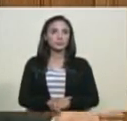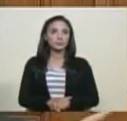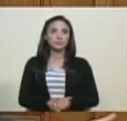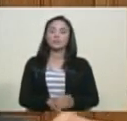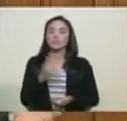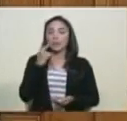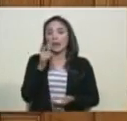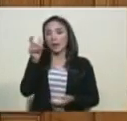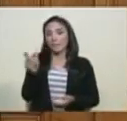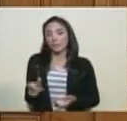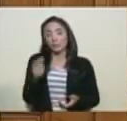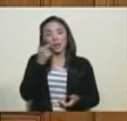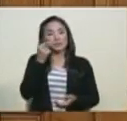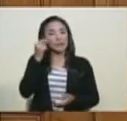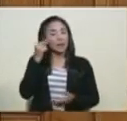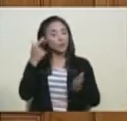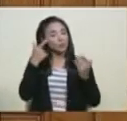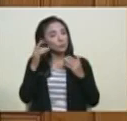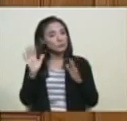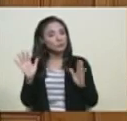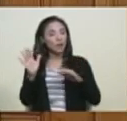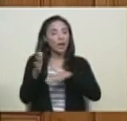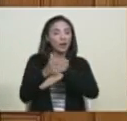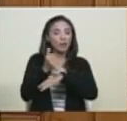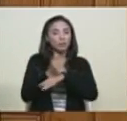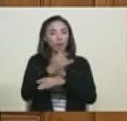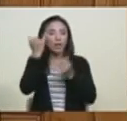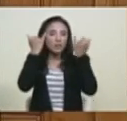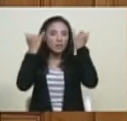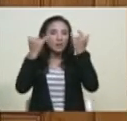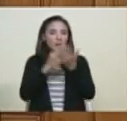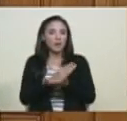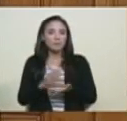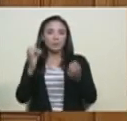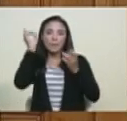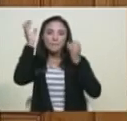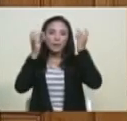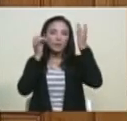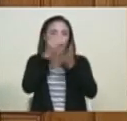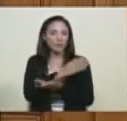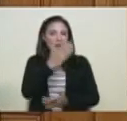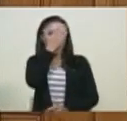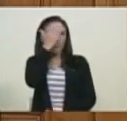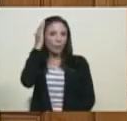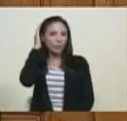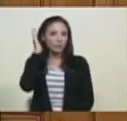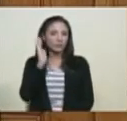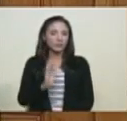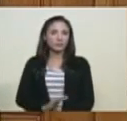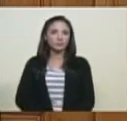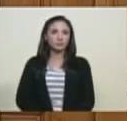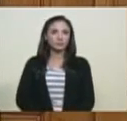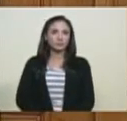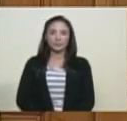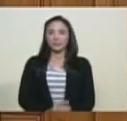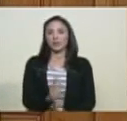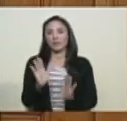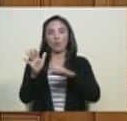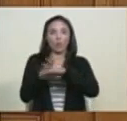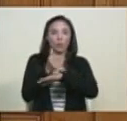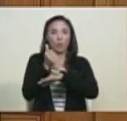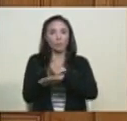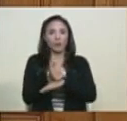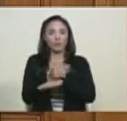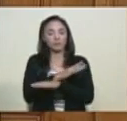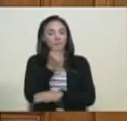este personaje macabro, calculador, hipócrita, muy asesino